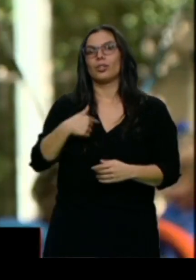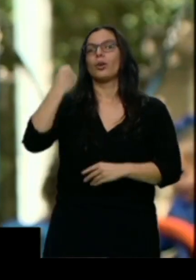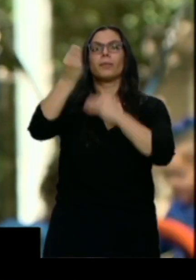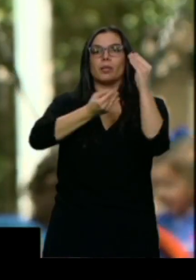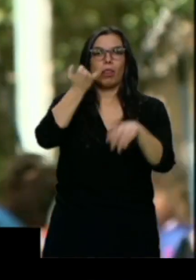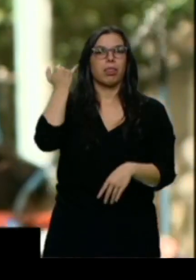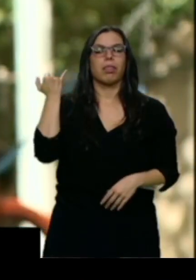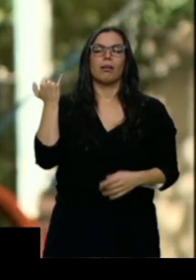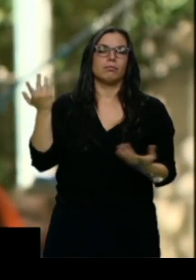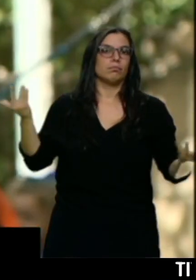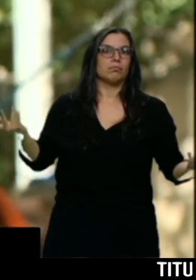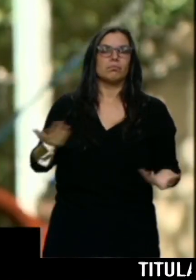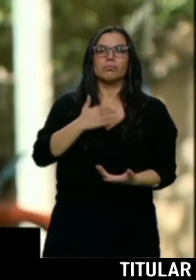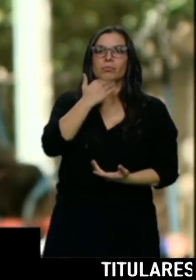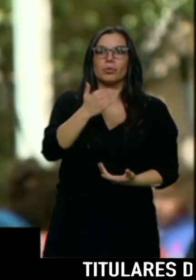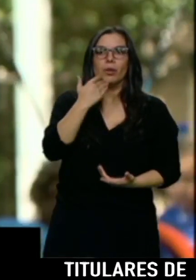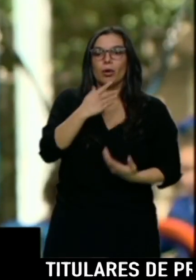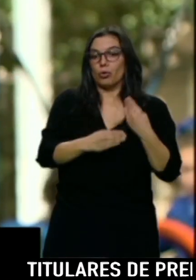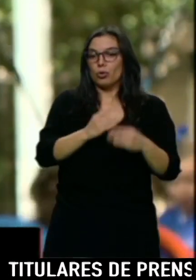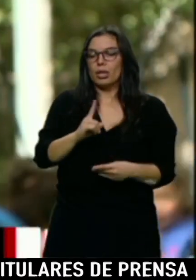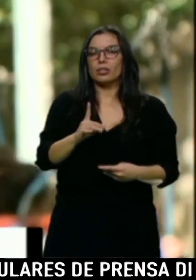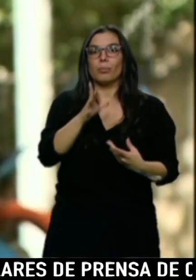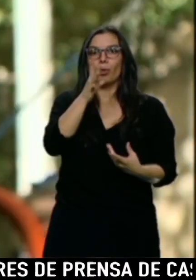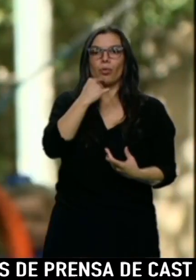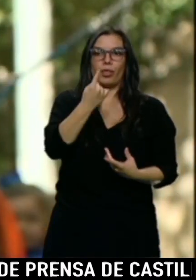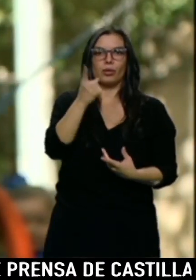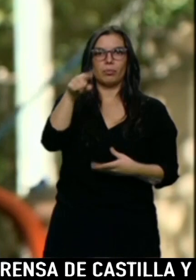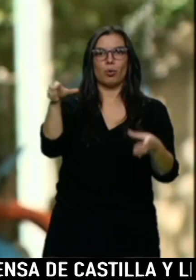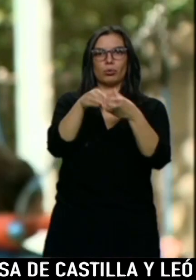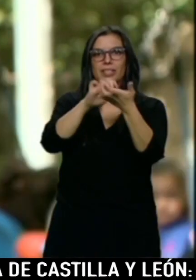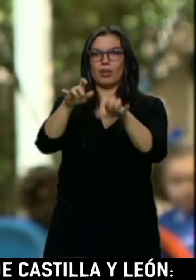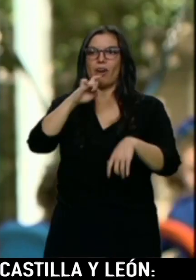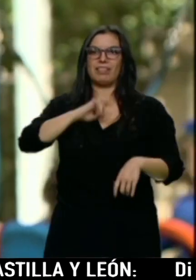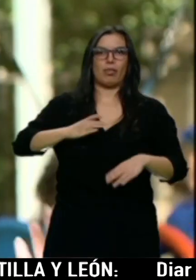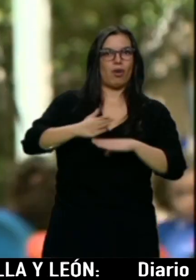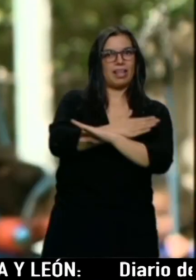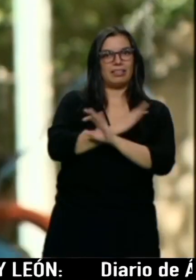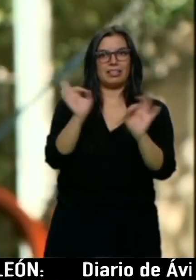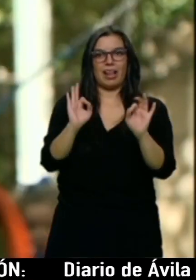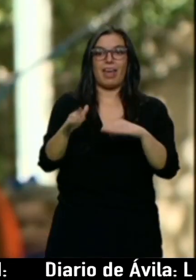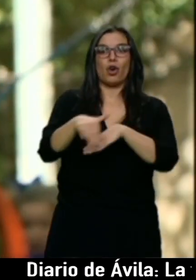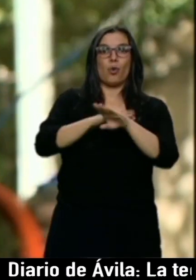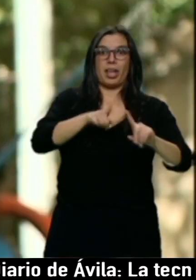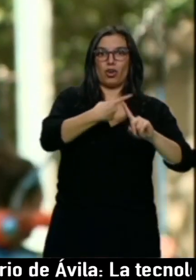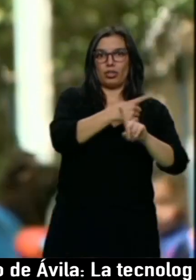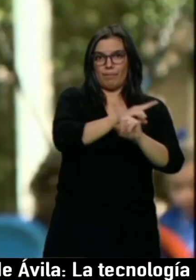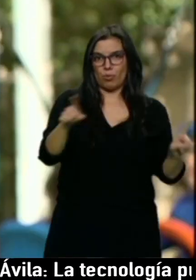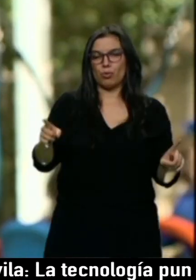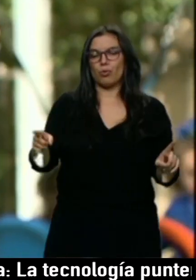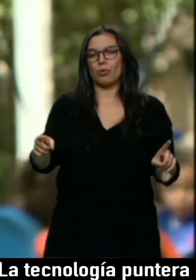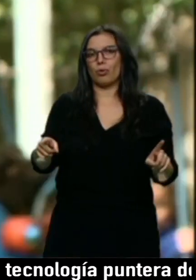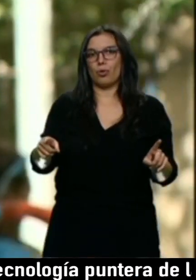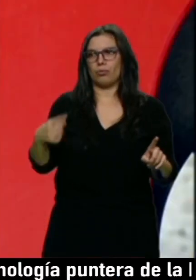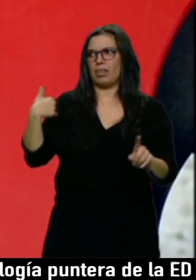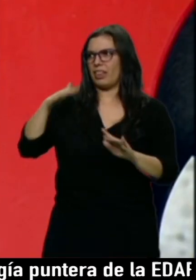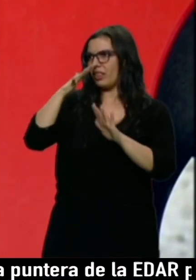que no se ha realizado, pero como digo, la Junta de Castilla y León tampoco nos había notificado nada ni al anterior gobierno tras 10 años